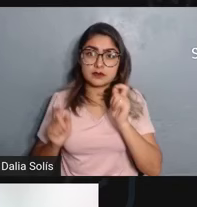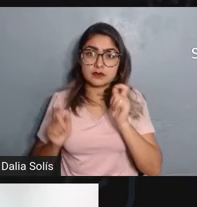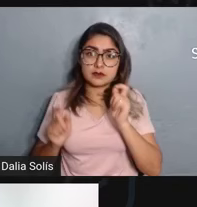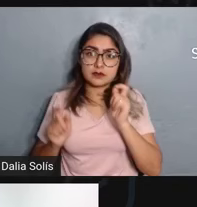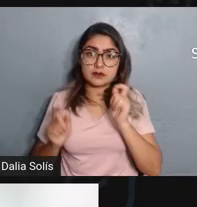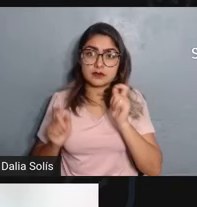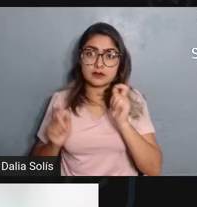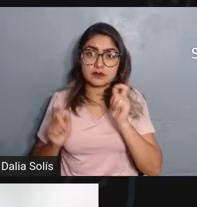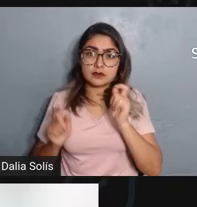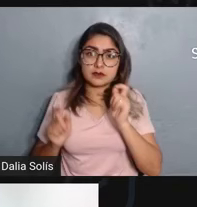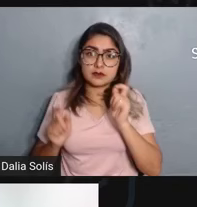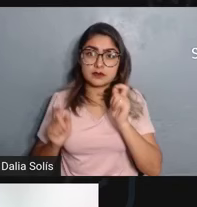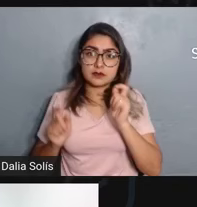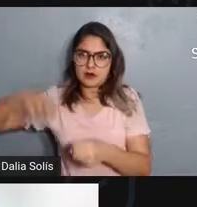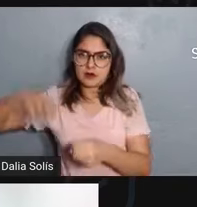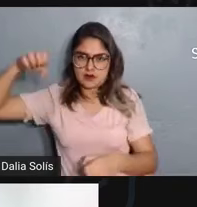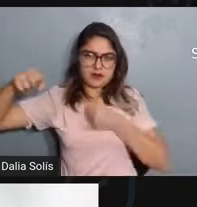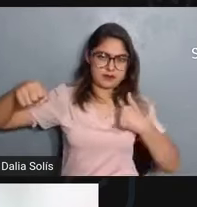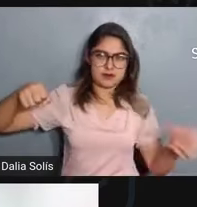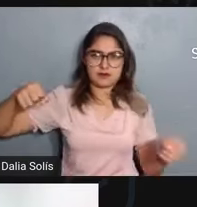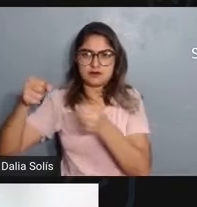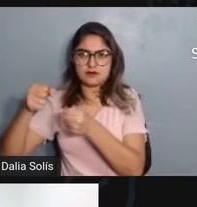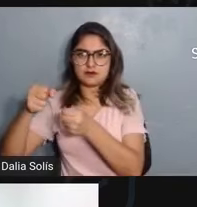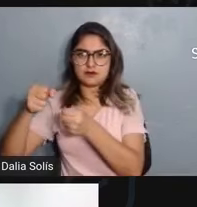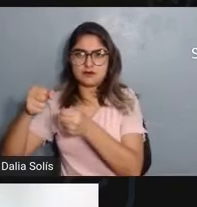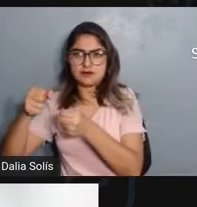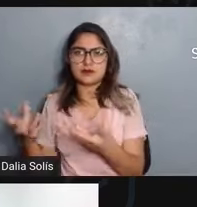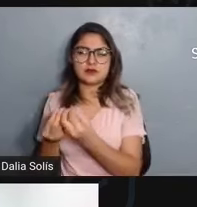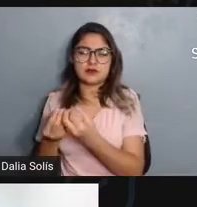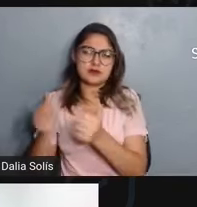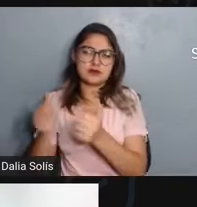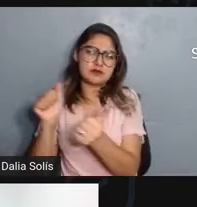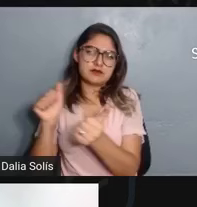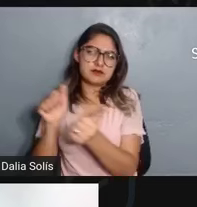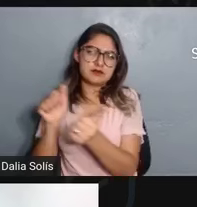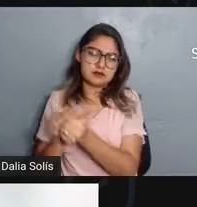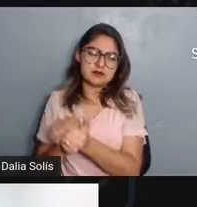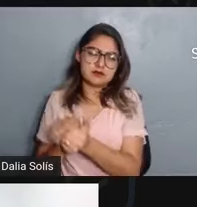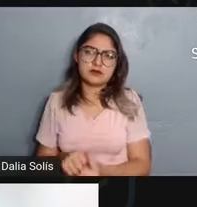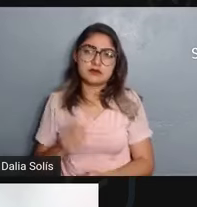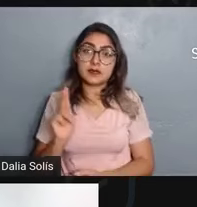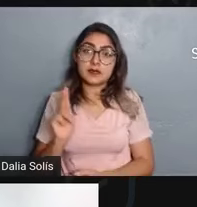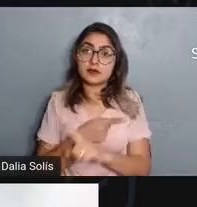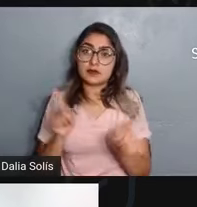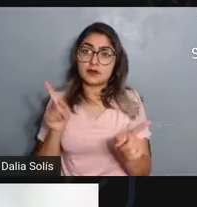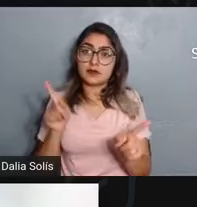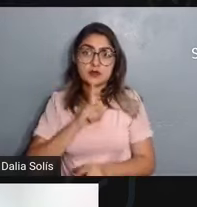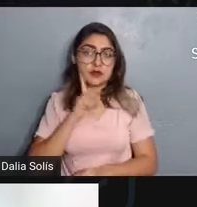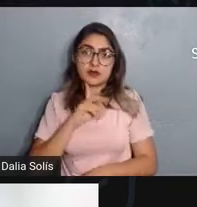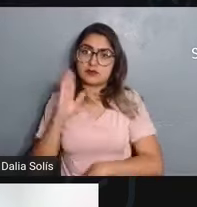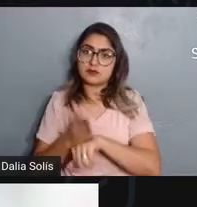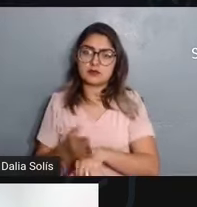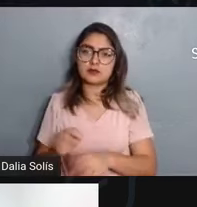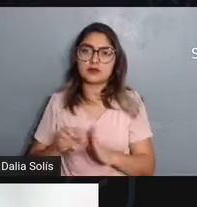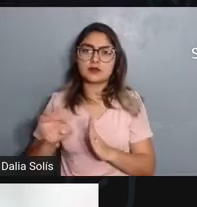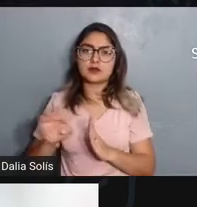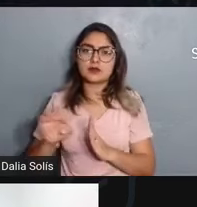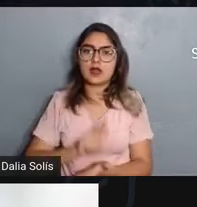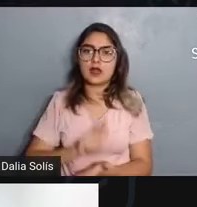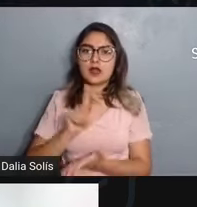cuestión completamente distinta. Por ejemplo, la ley judía enseñaba que las personas viejas, débiles o estériles, debían